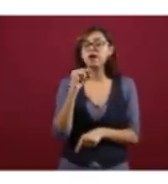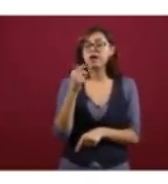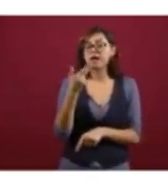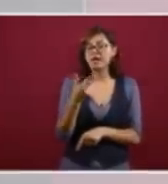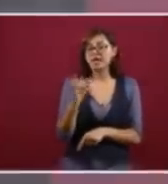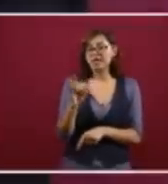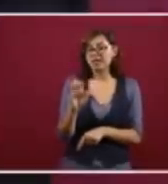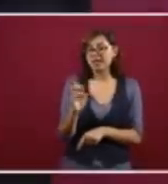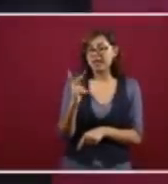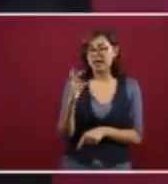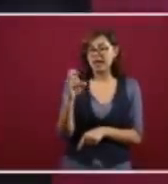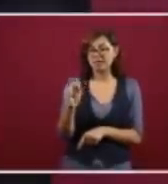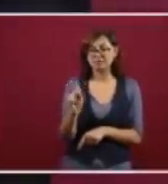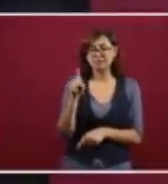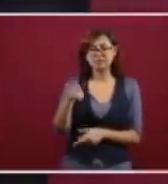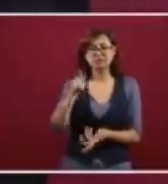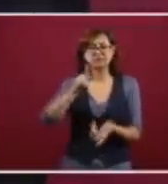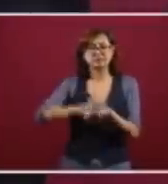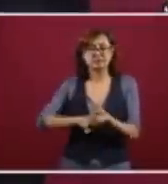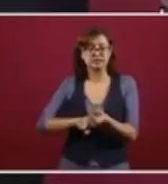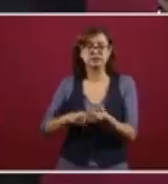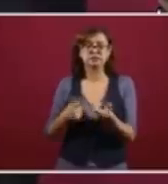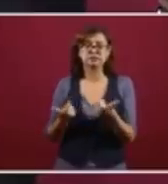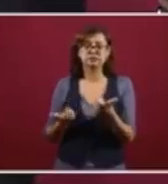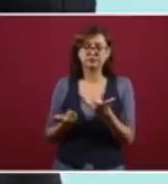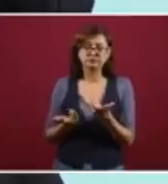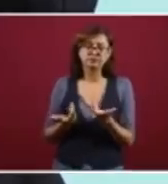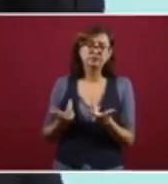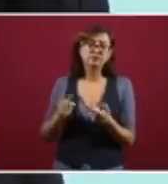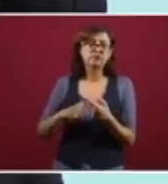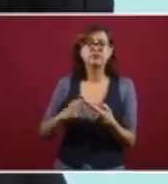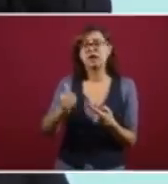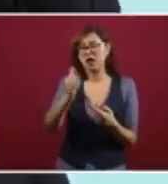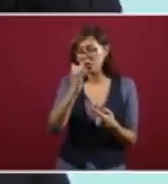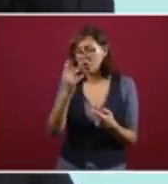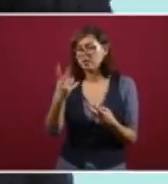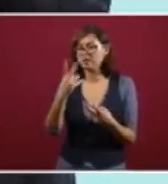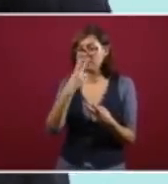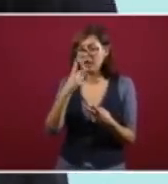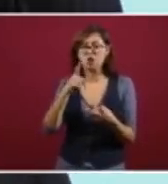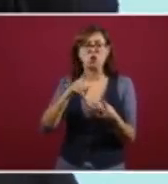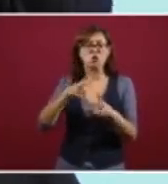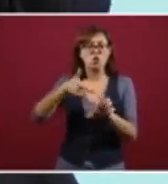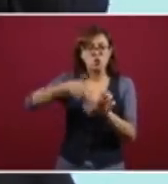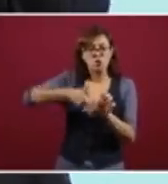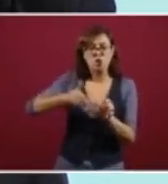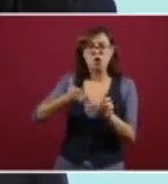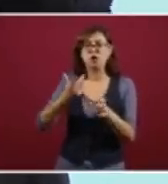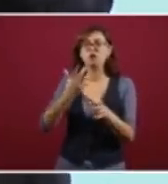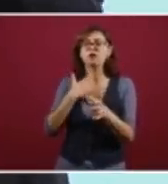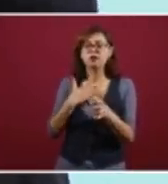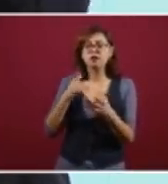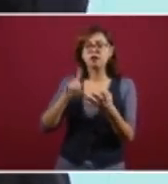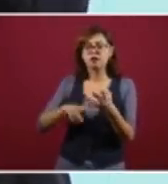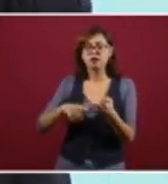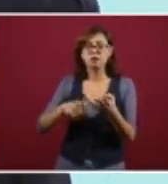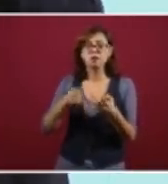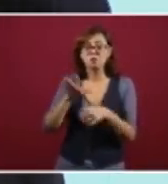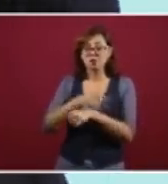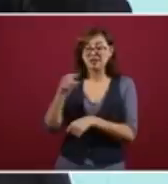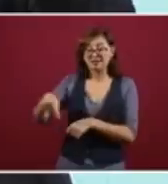cobra a aquellos bienes que generan un mal cuando se consumen: el alcohol, el tabaco, la gasolina, es decir, generan